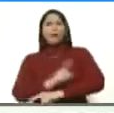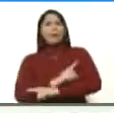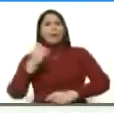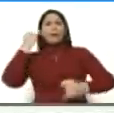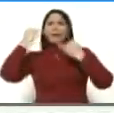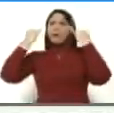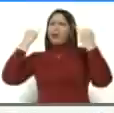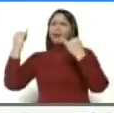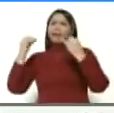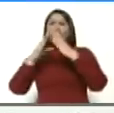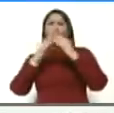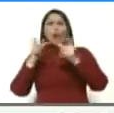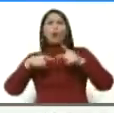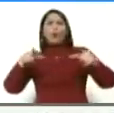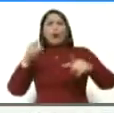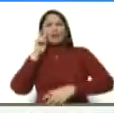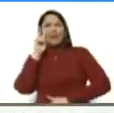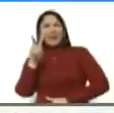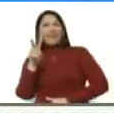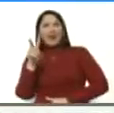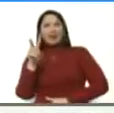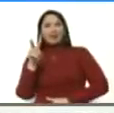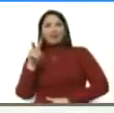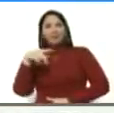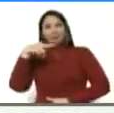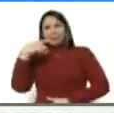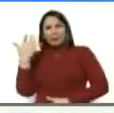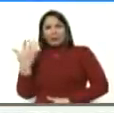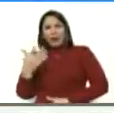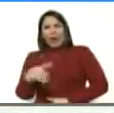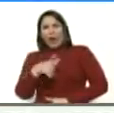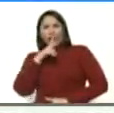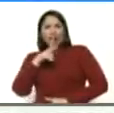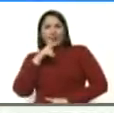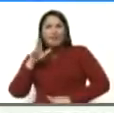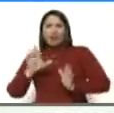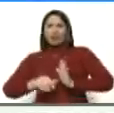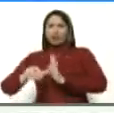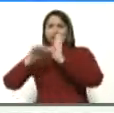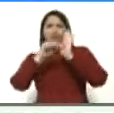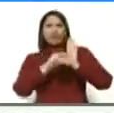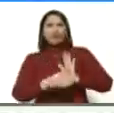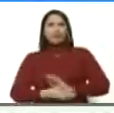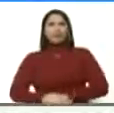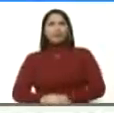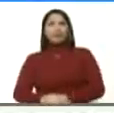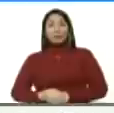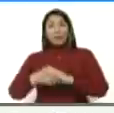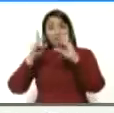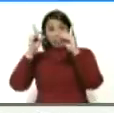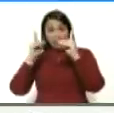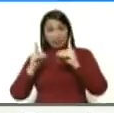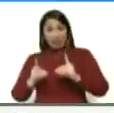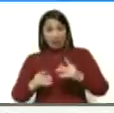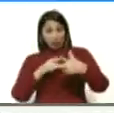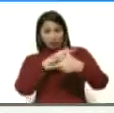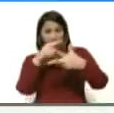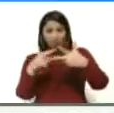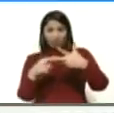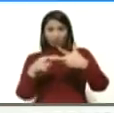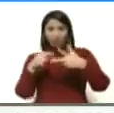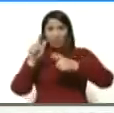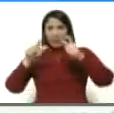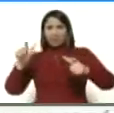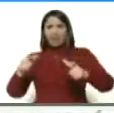por todos lados se le ve la costura criminal, José Ignacio Hernández, decidieron hacer